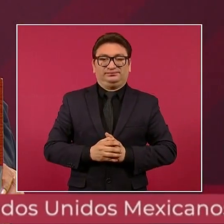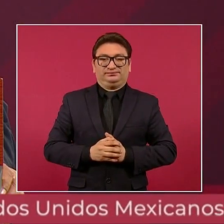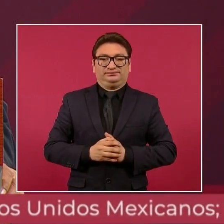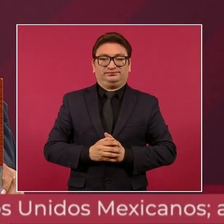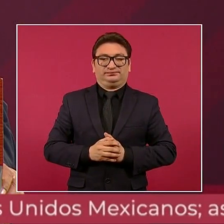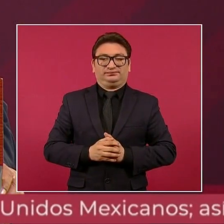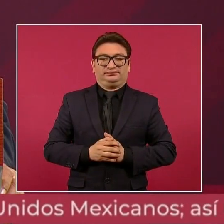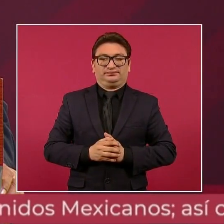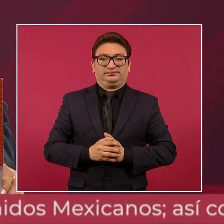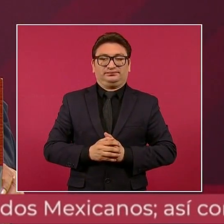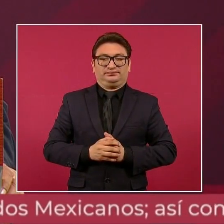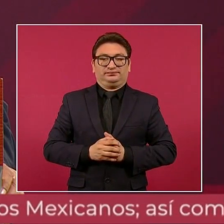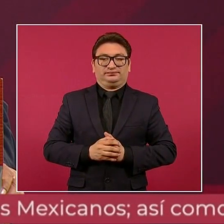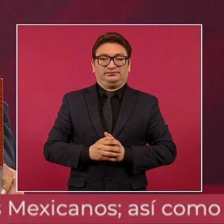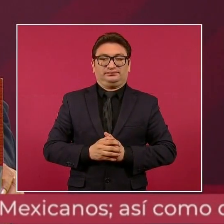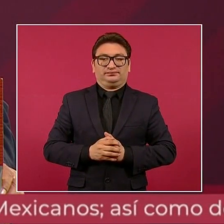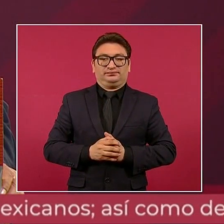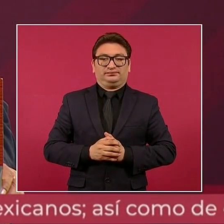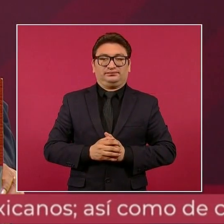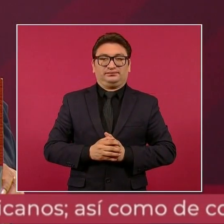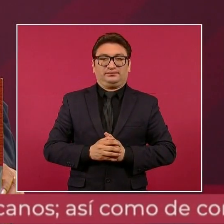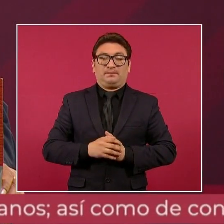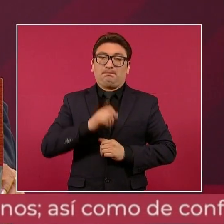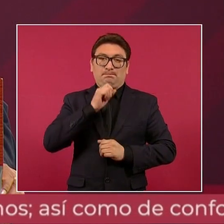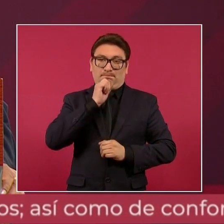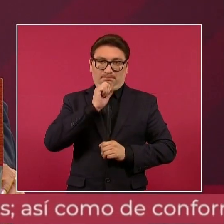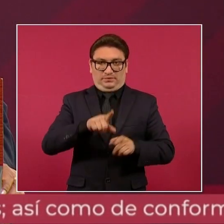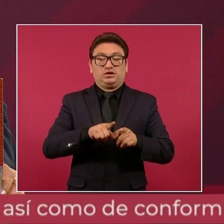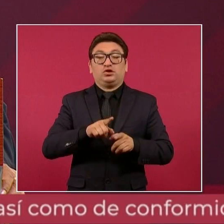También, como todos los miércoles,